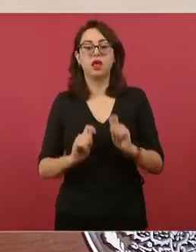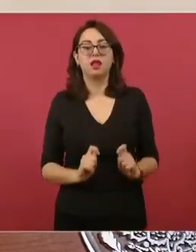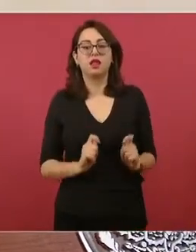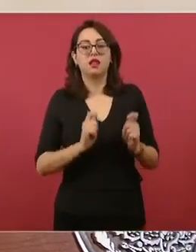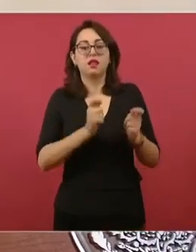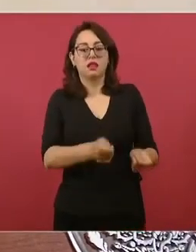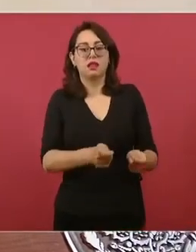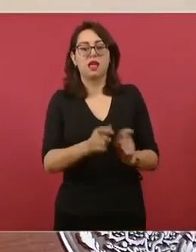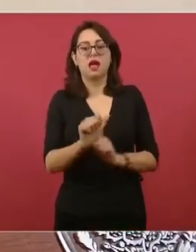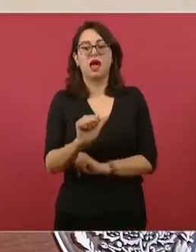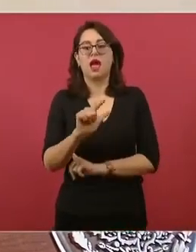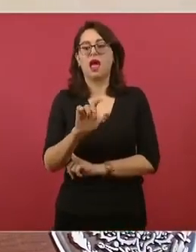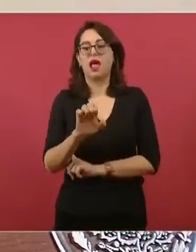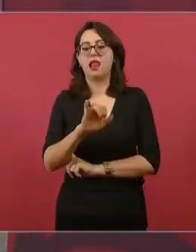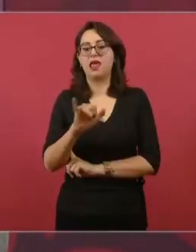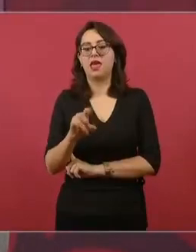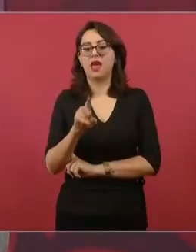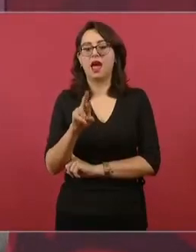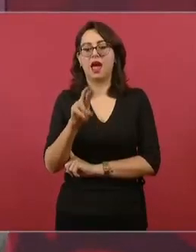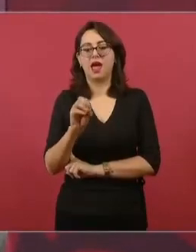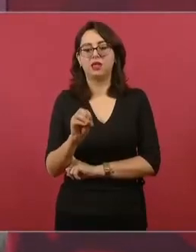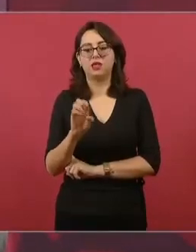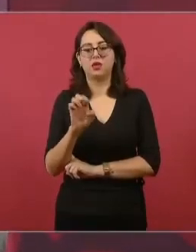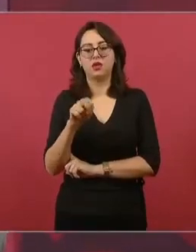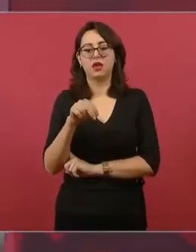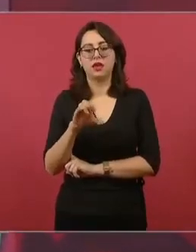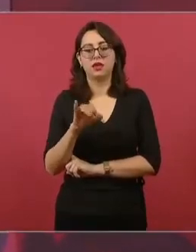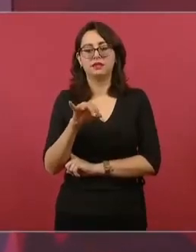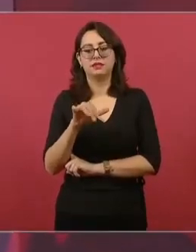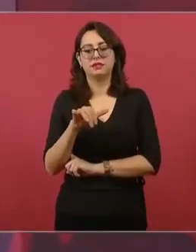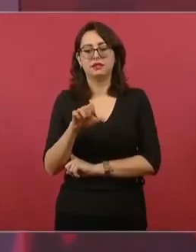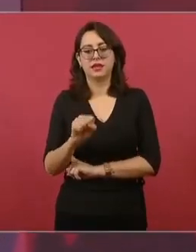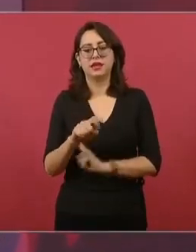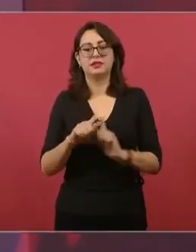sí, Alejandro Encinas, porque no se puede